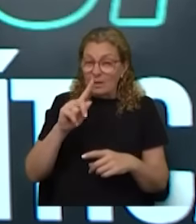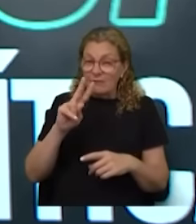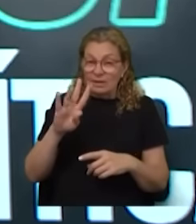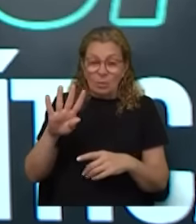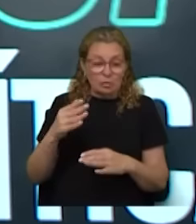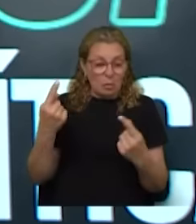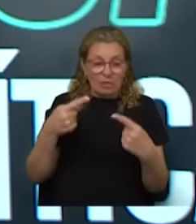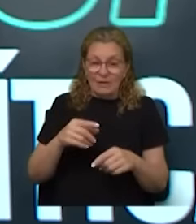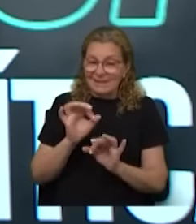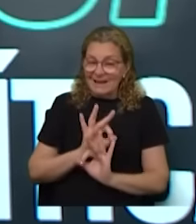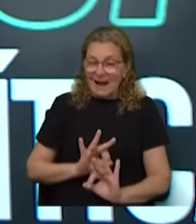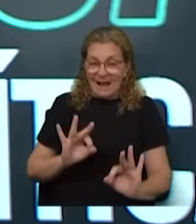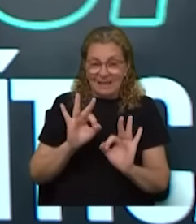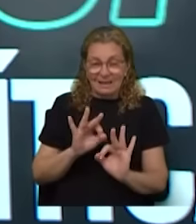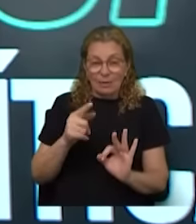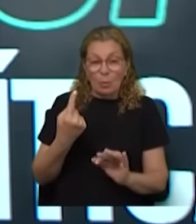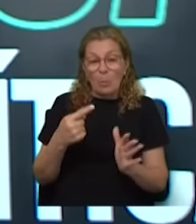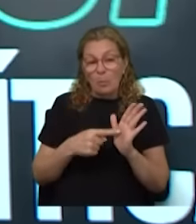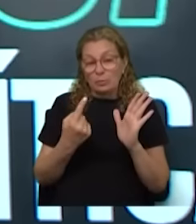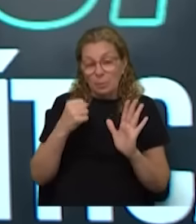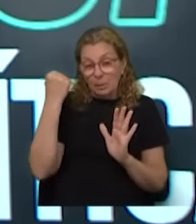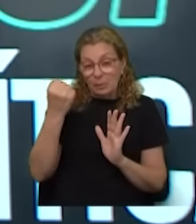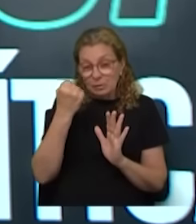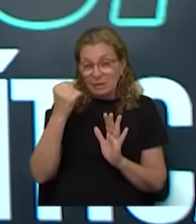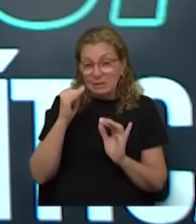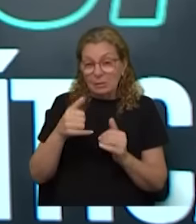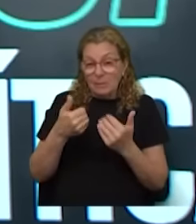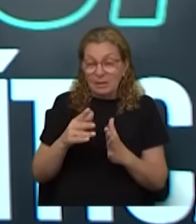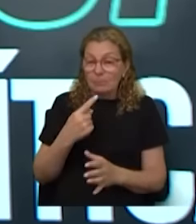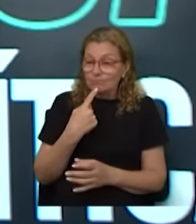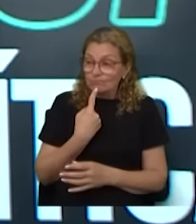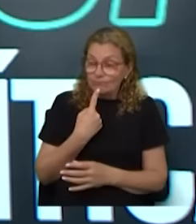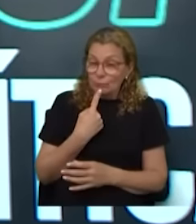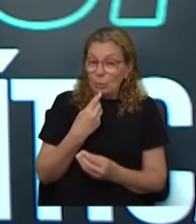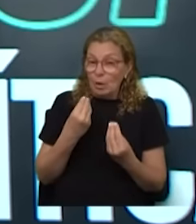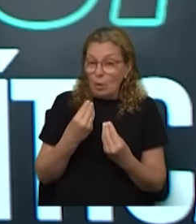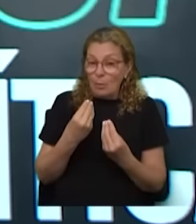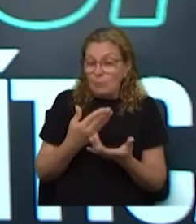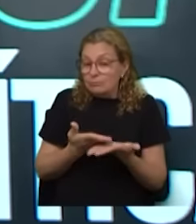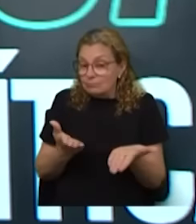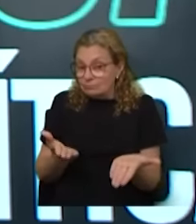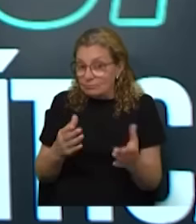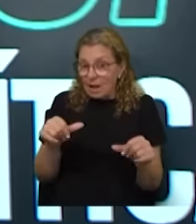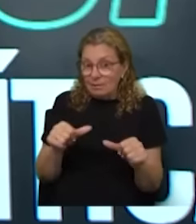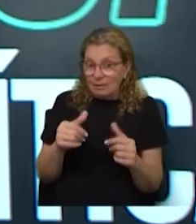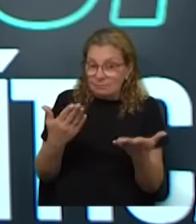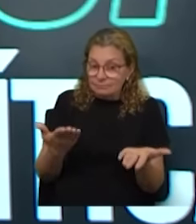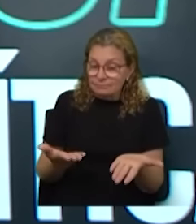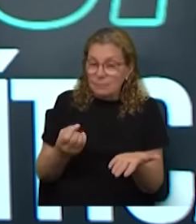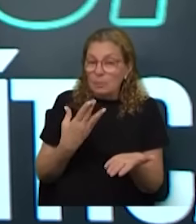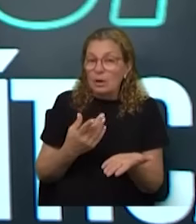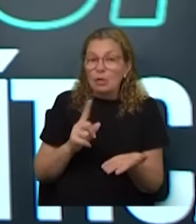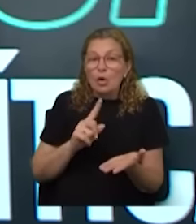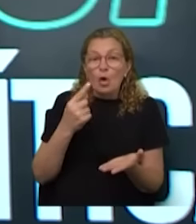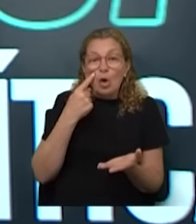ninguna instancia de este tipo y uno de los puntos iniciales que tiene esto es la incógnita sobre el desempeño que puedan tener eh porque no los